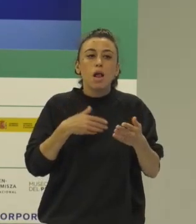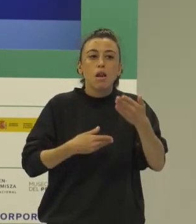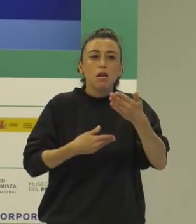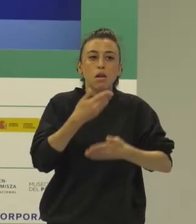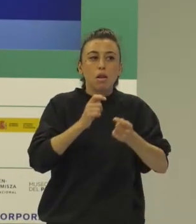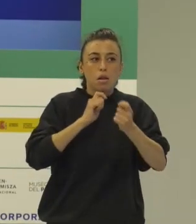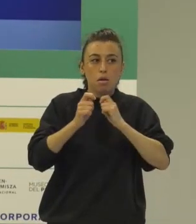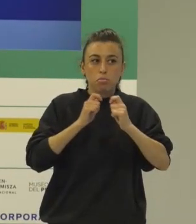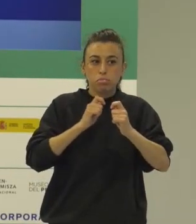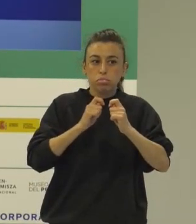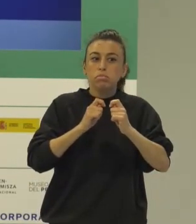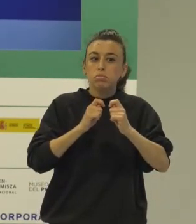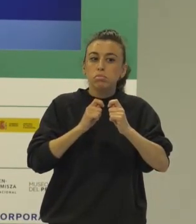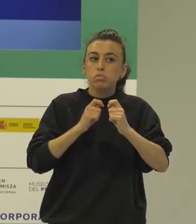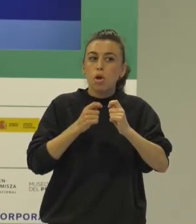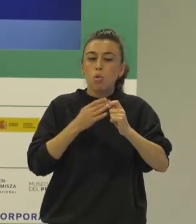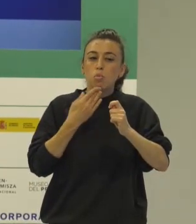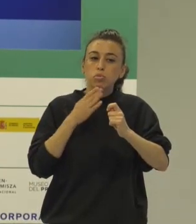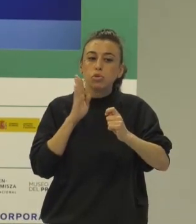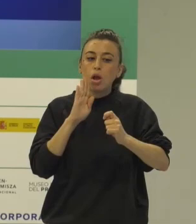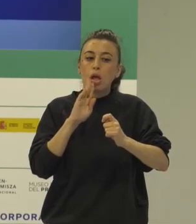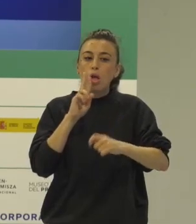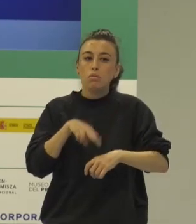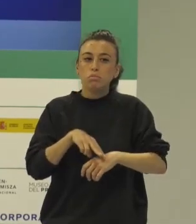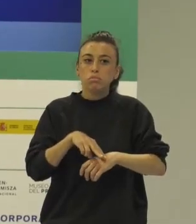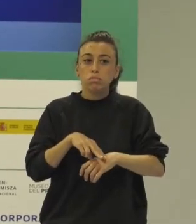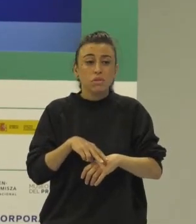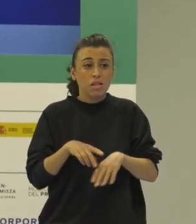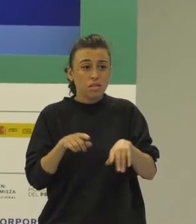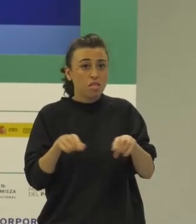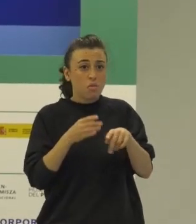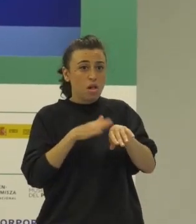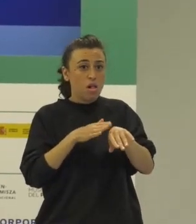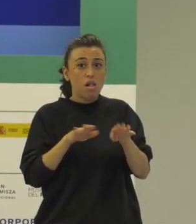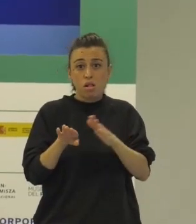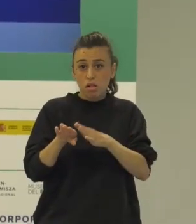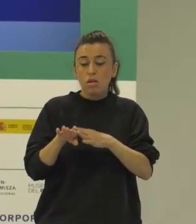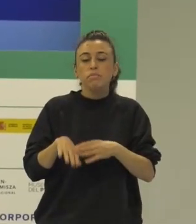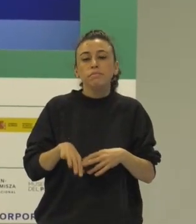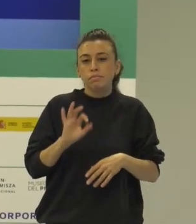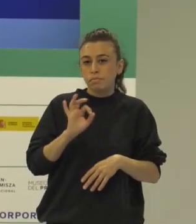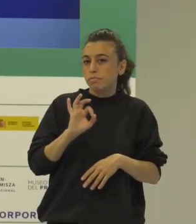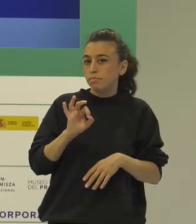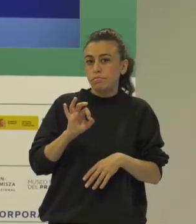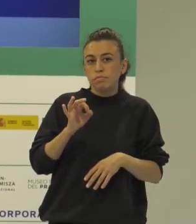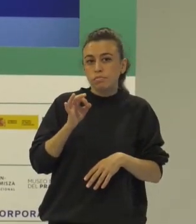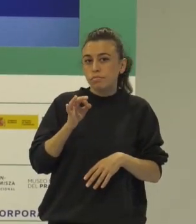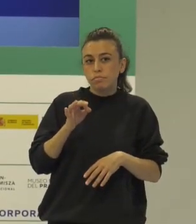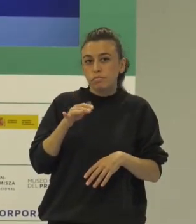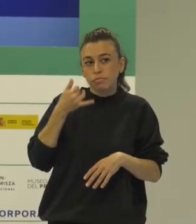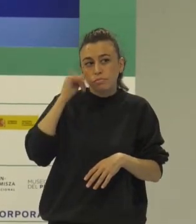derechas. Sí, da lo mismo. sí, lamentablemente. Y en el caso de la prensa española, yo creo que,